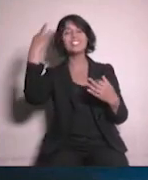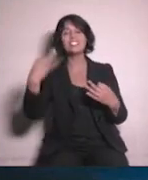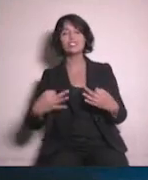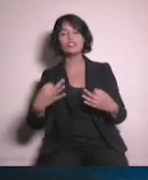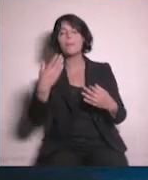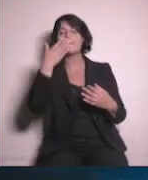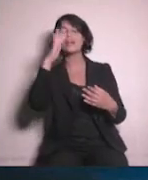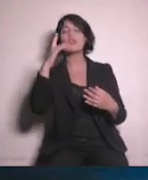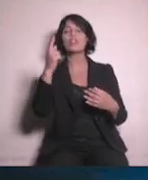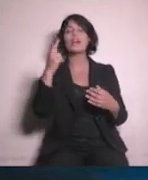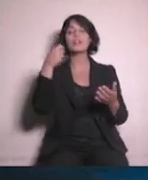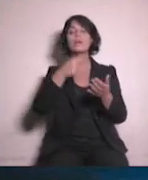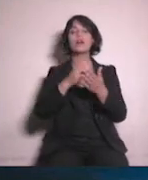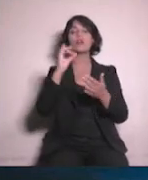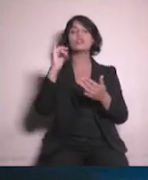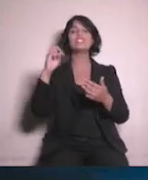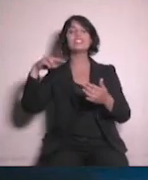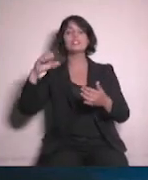mejorar y cotizar